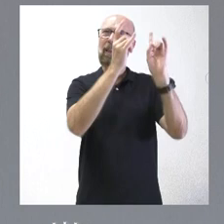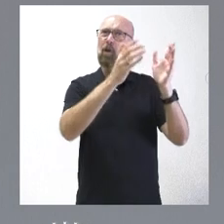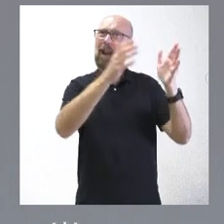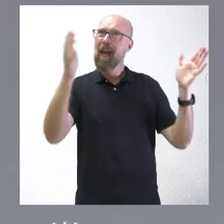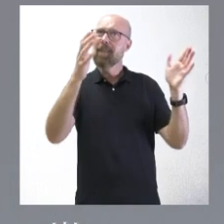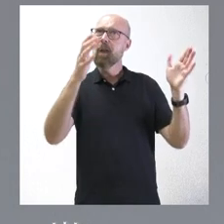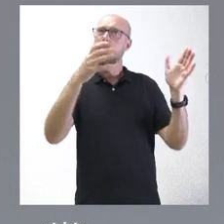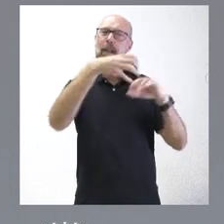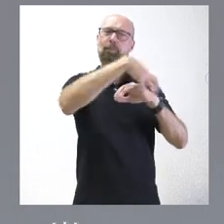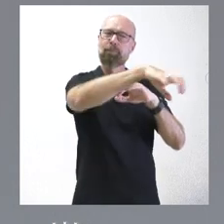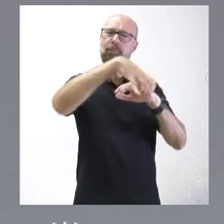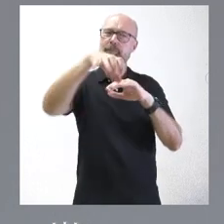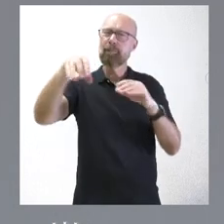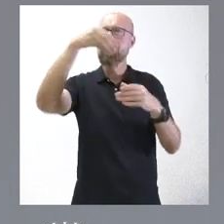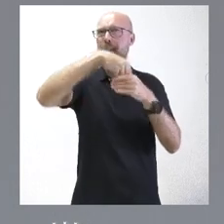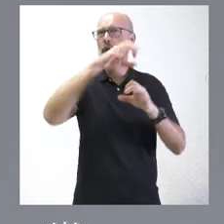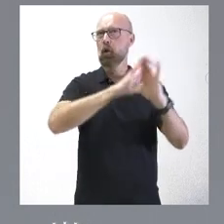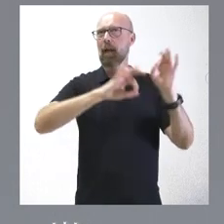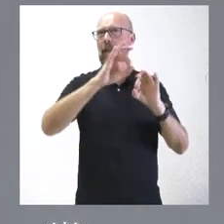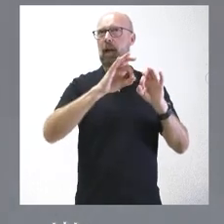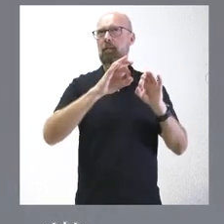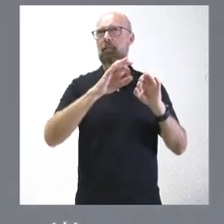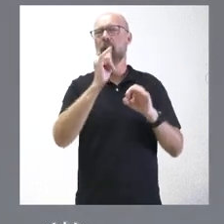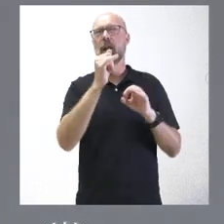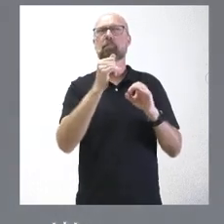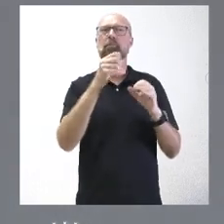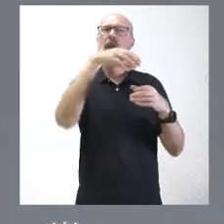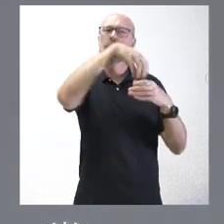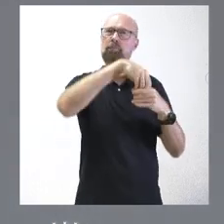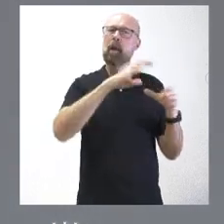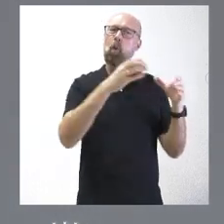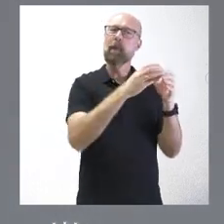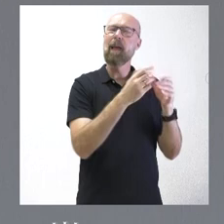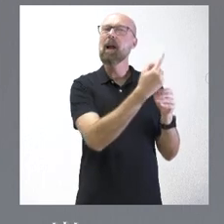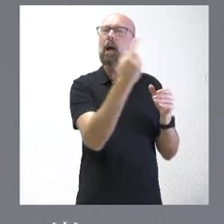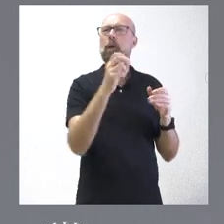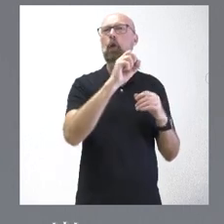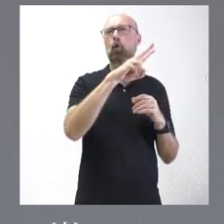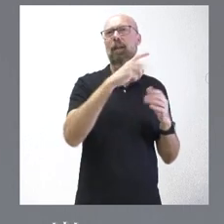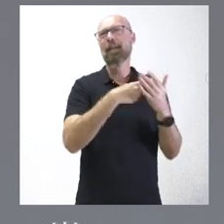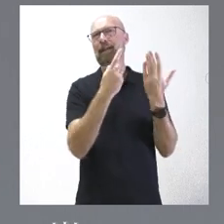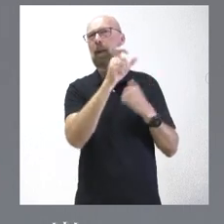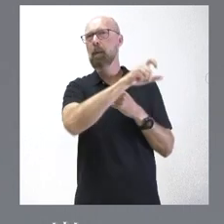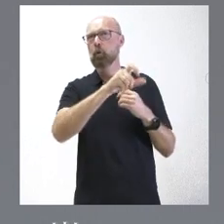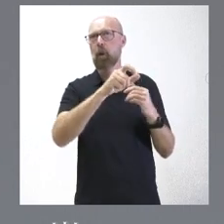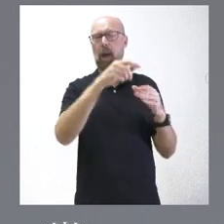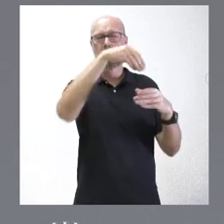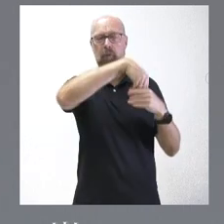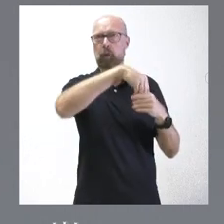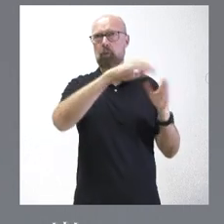centros residenciales son entre 12 y 16 personas por unidad de convivencia dependiendo que las habitaciones